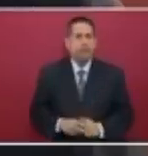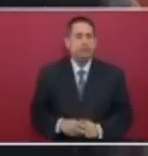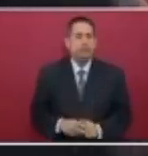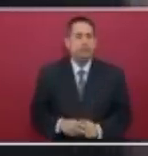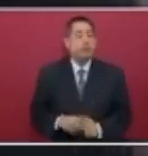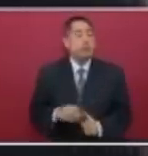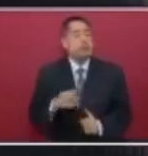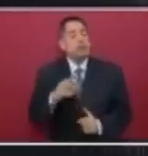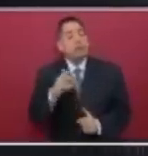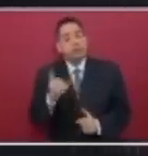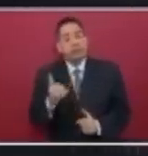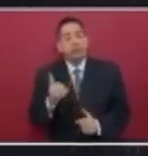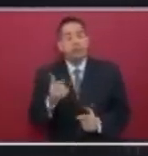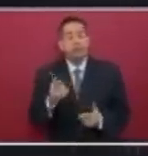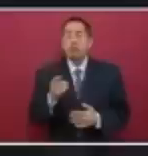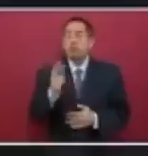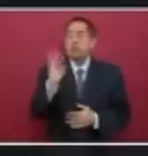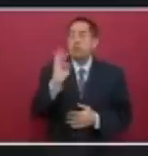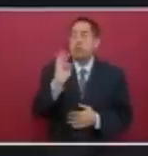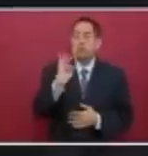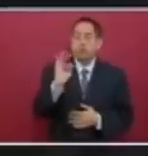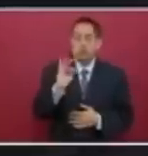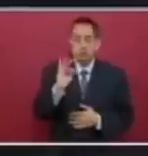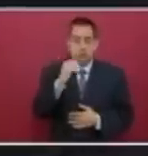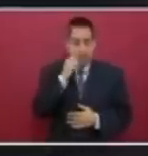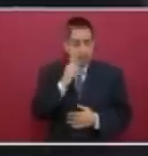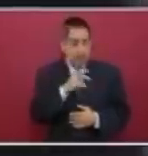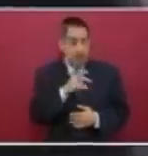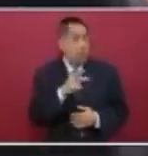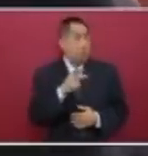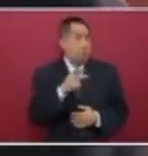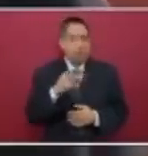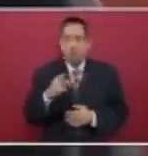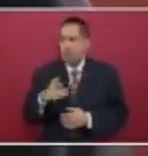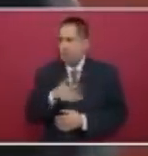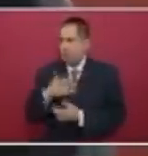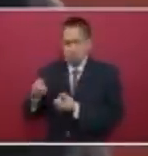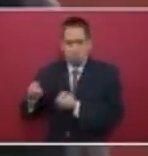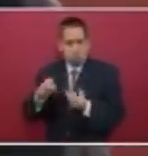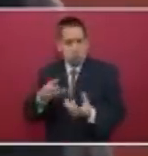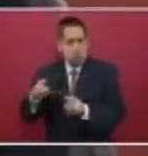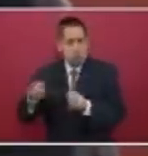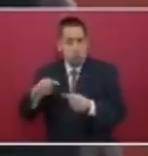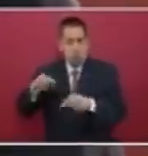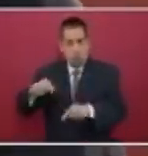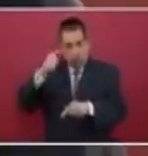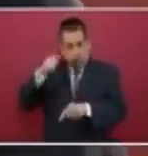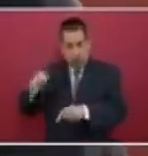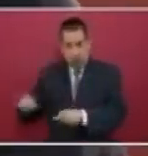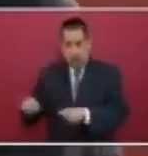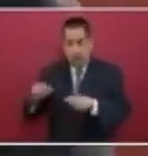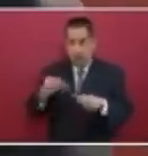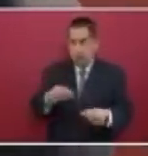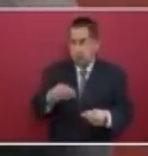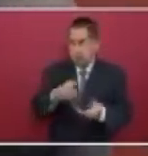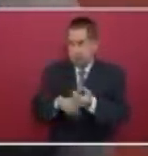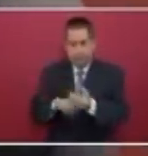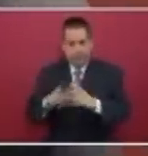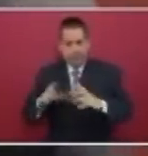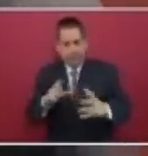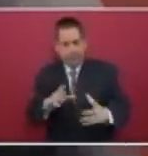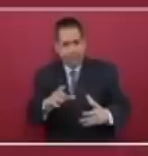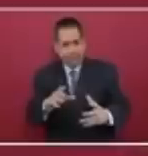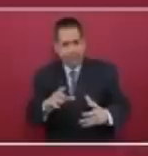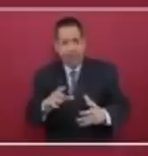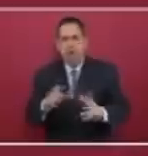y que si se quiere resolverlo de la ayuda humanitaria en este caso que